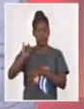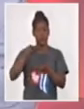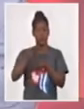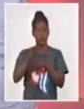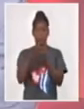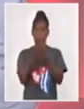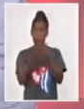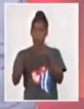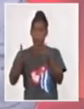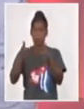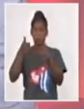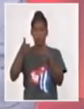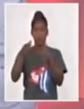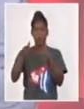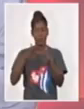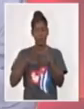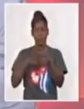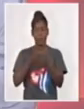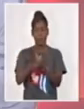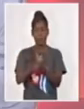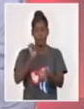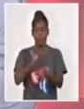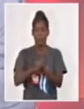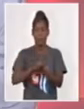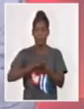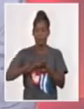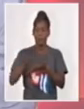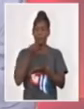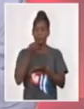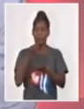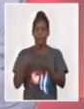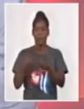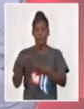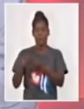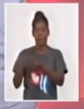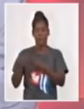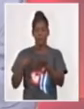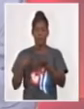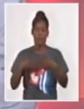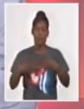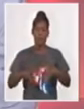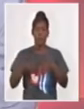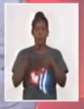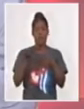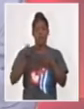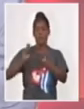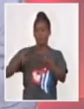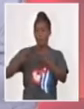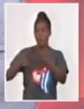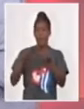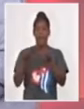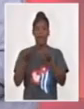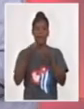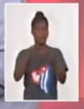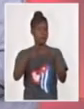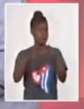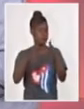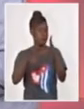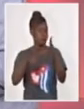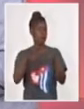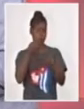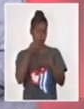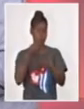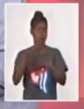que implementa la venta de garaje con el propósito de flexibilizar aún más la decisión que se había